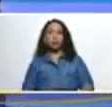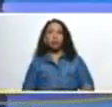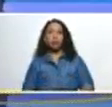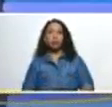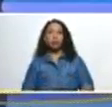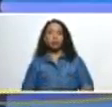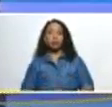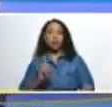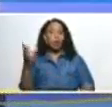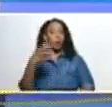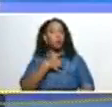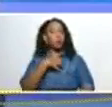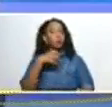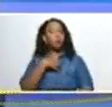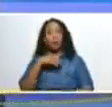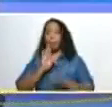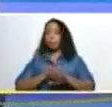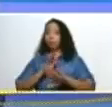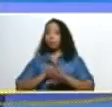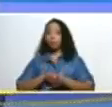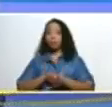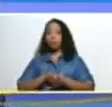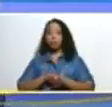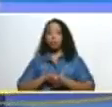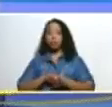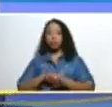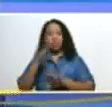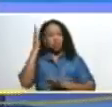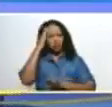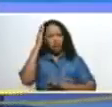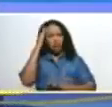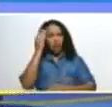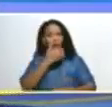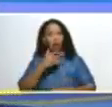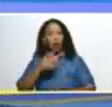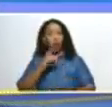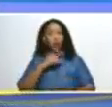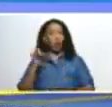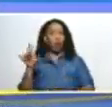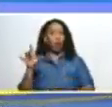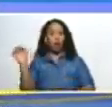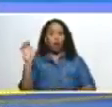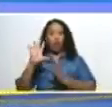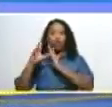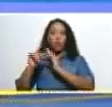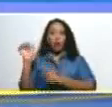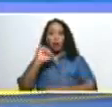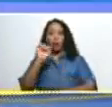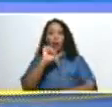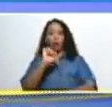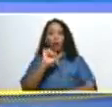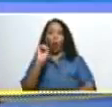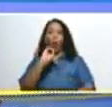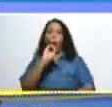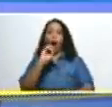Ceballos, eso no puede pasar. ¿Sabes qué duele? Que a uno le roban su carro o su